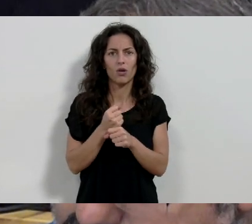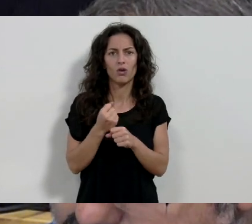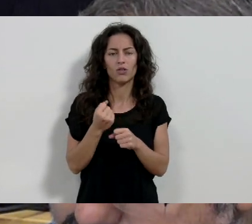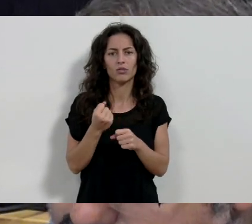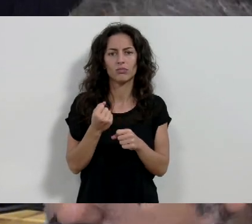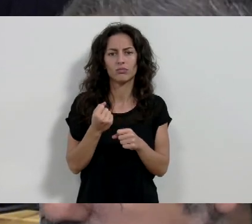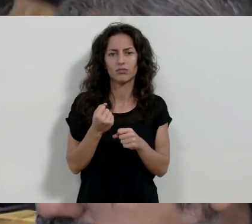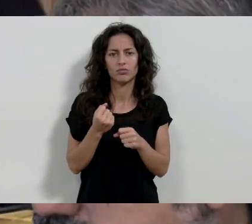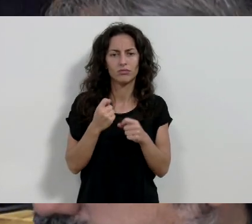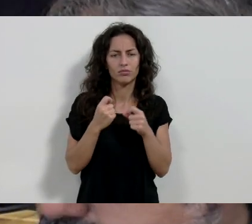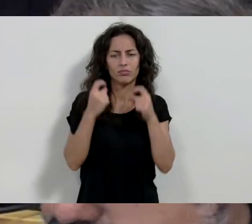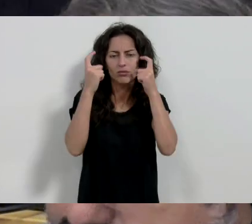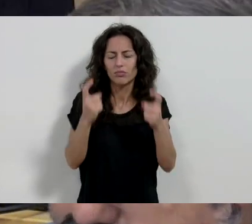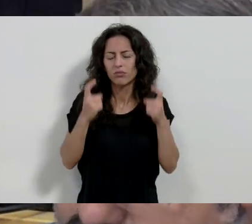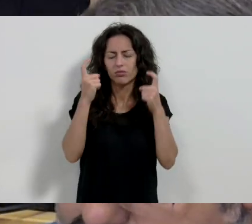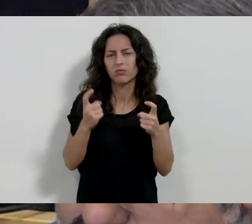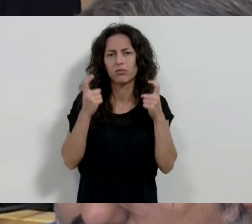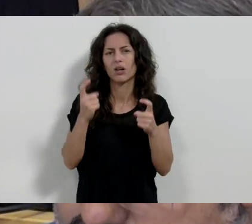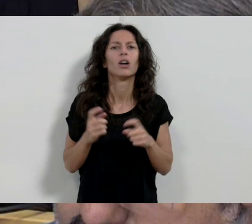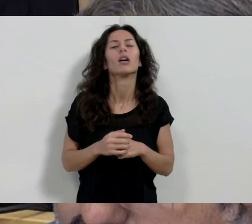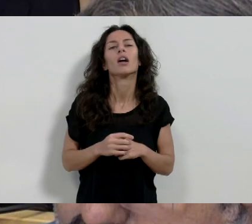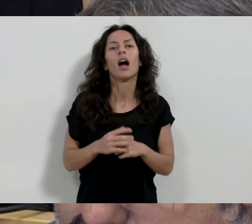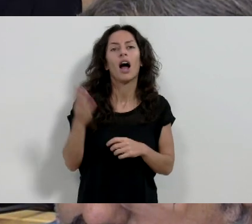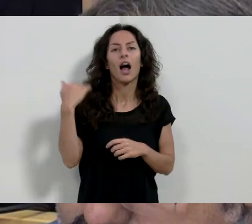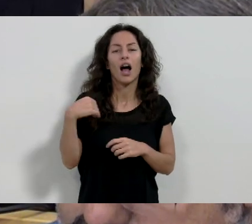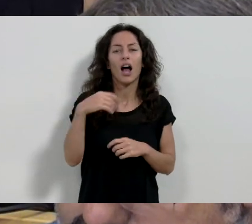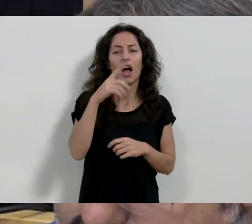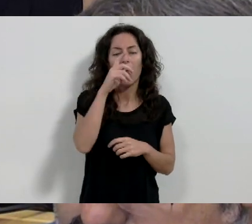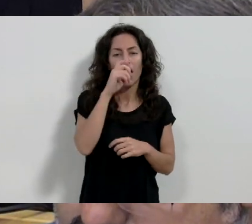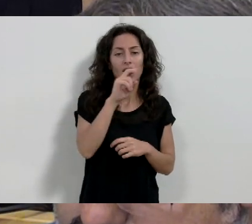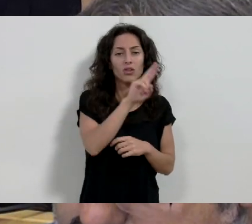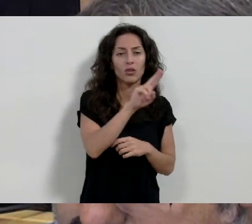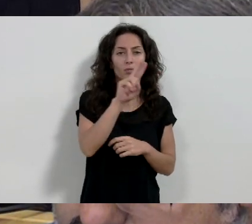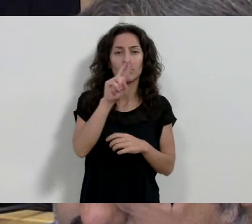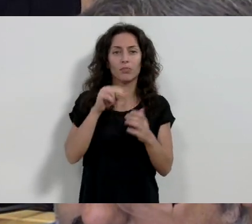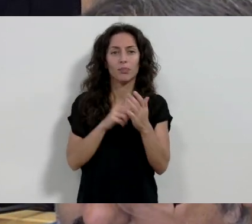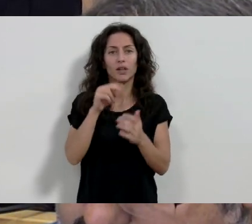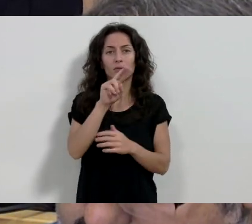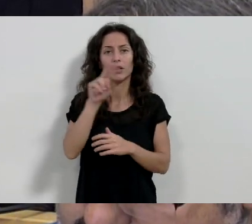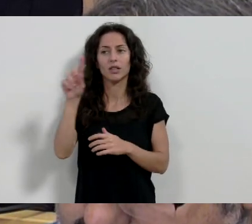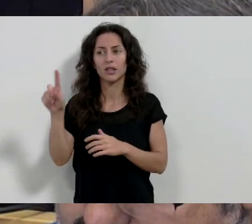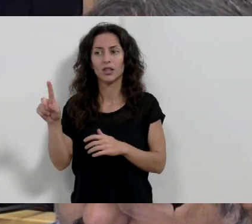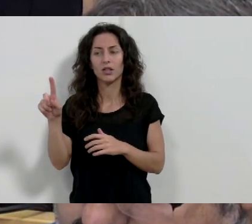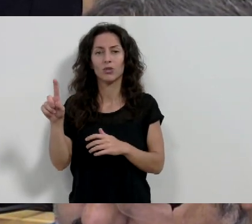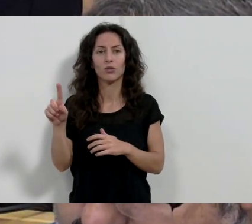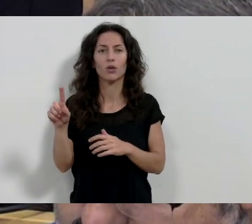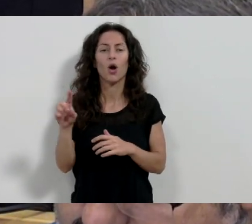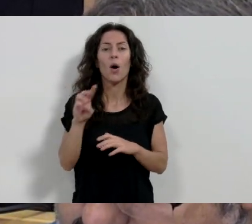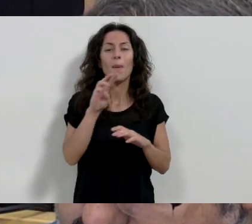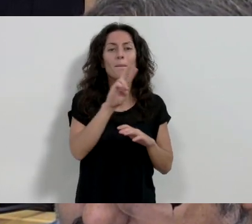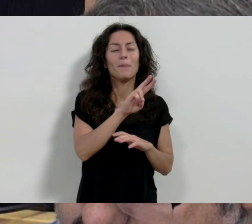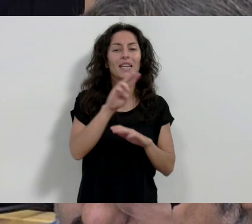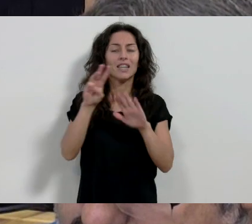186 expedientes sancionadores por la ordenanza de limpieza y en 2022, a 30 de junio, ya